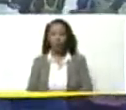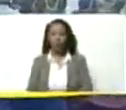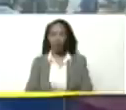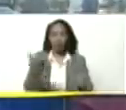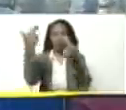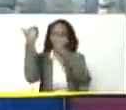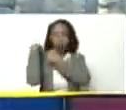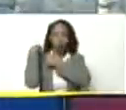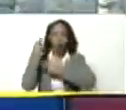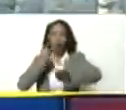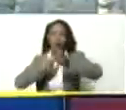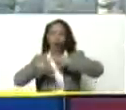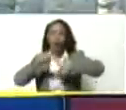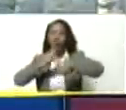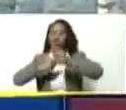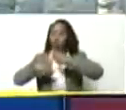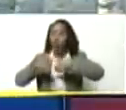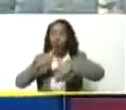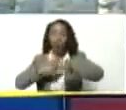encargados de negocios,